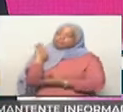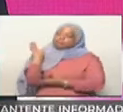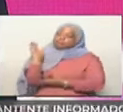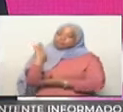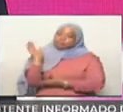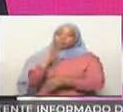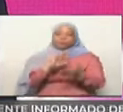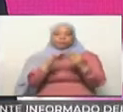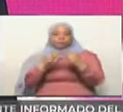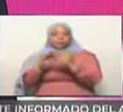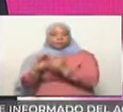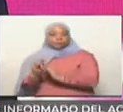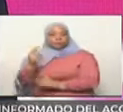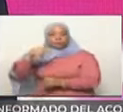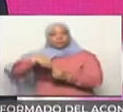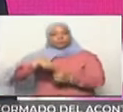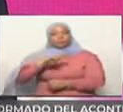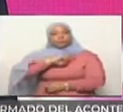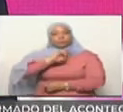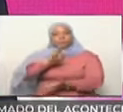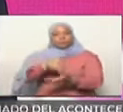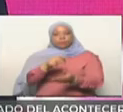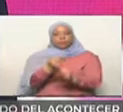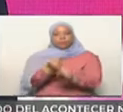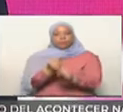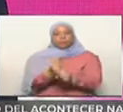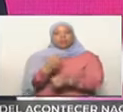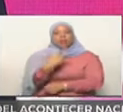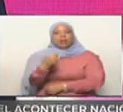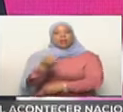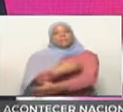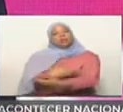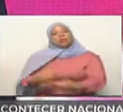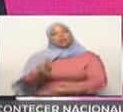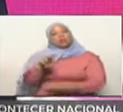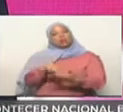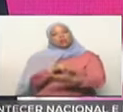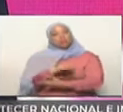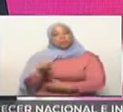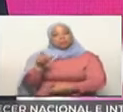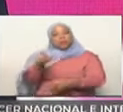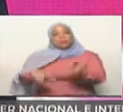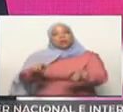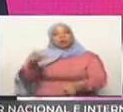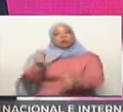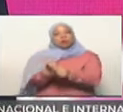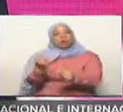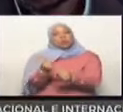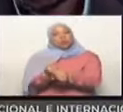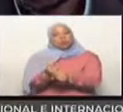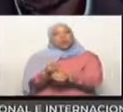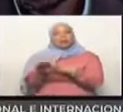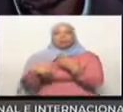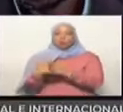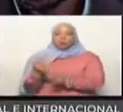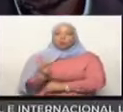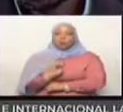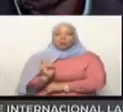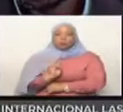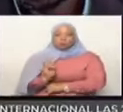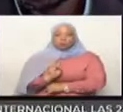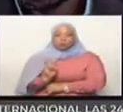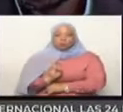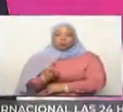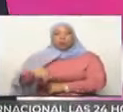hecho a nivel nacional con la participación de más de 3.200.000 ciudadanos y ciudadanas de Venezuela para